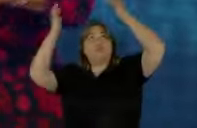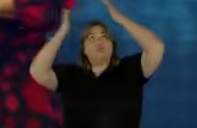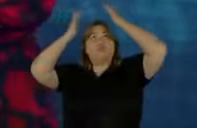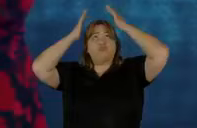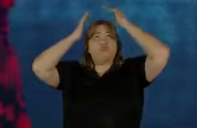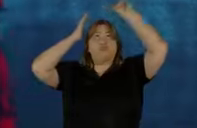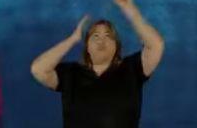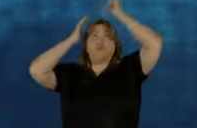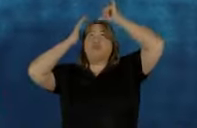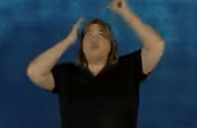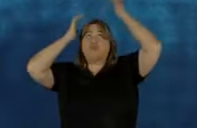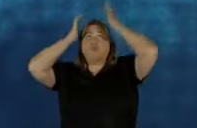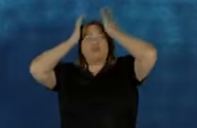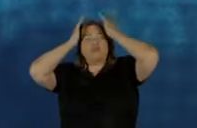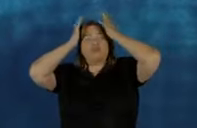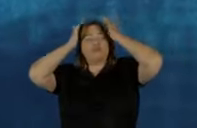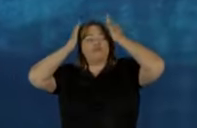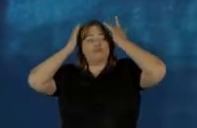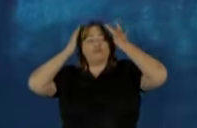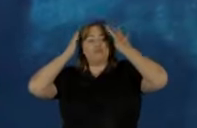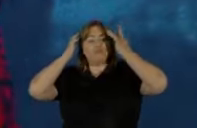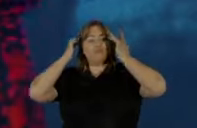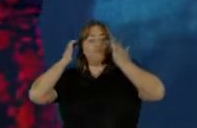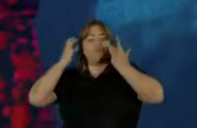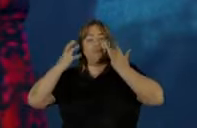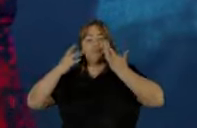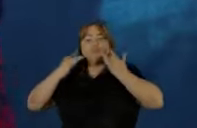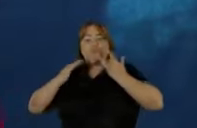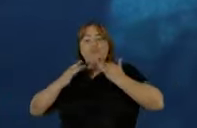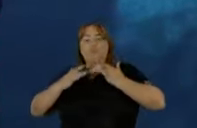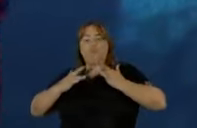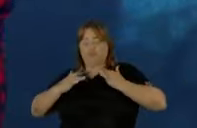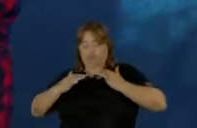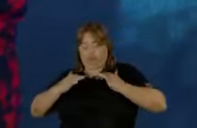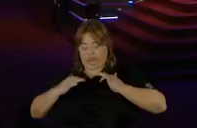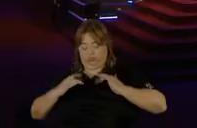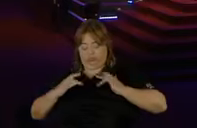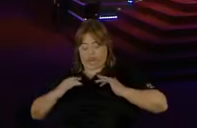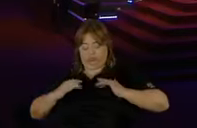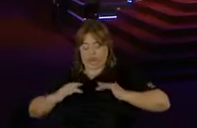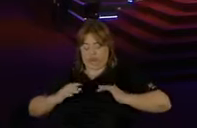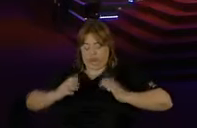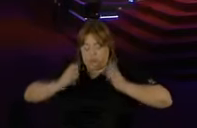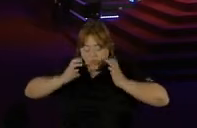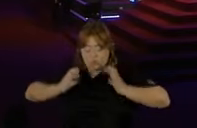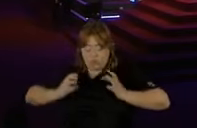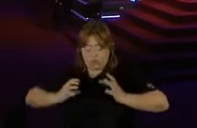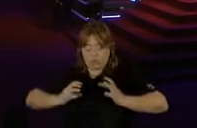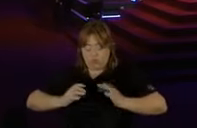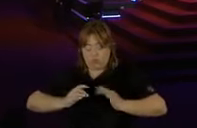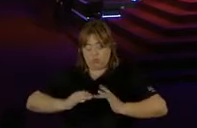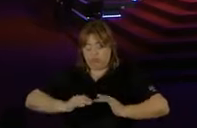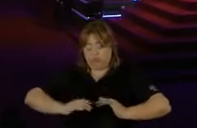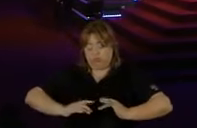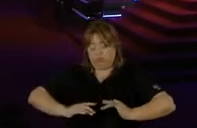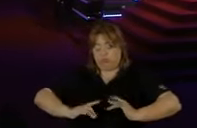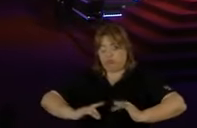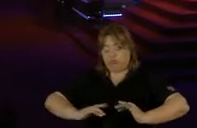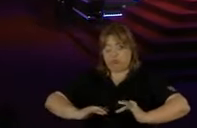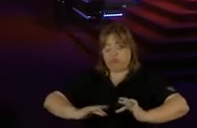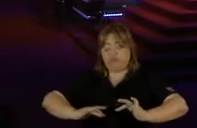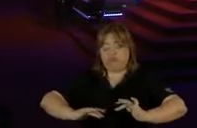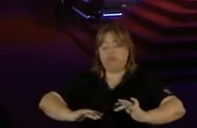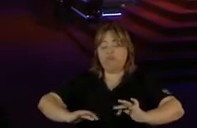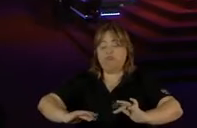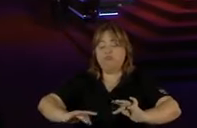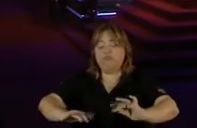donde quiera, allí está llegando. El cual desciende sobre la barba. Gloria a Dios porque tienen barba. Eso ha